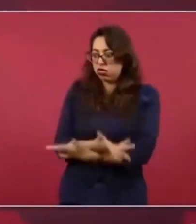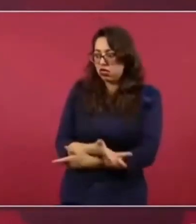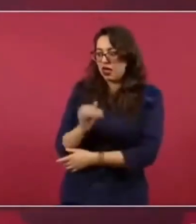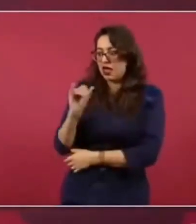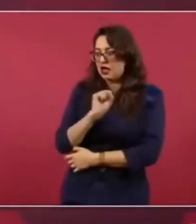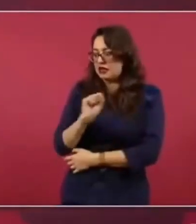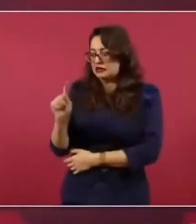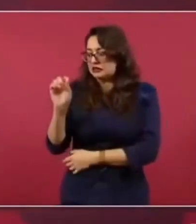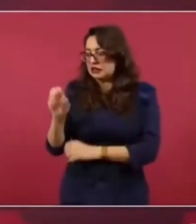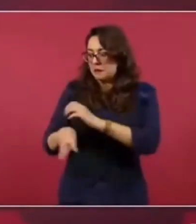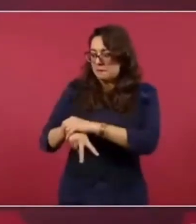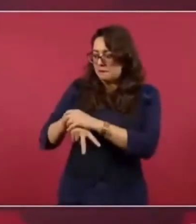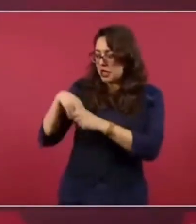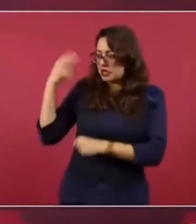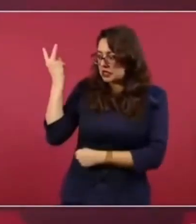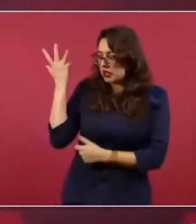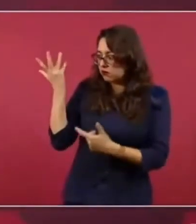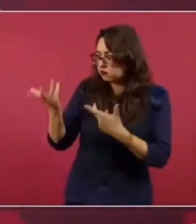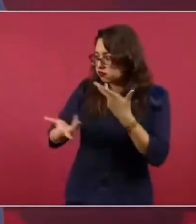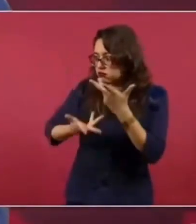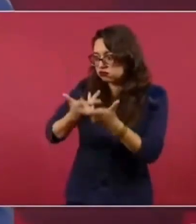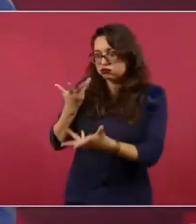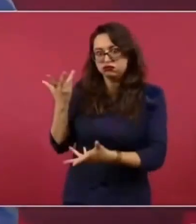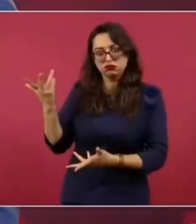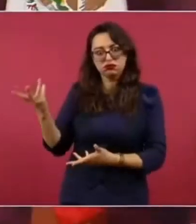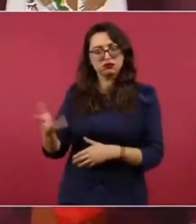Por eso también es su enojo,